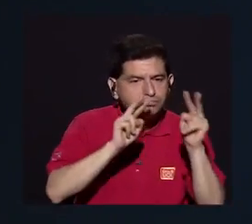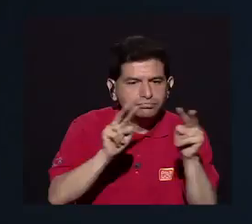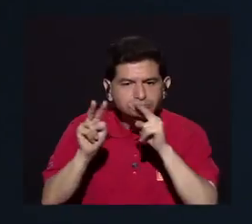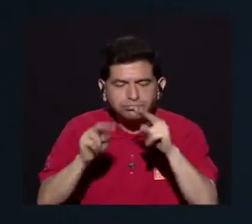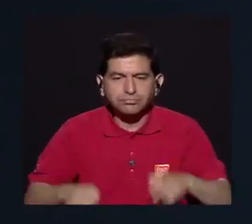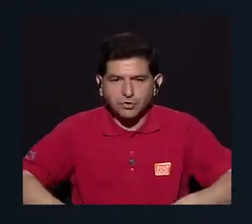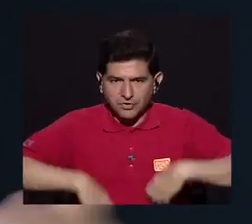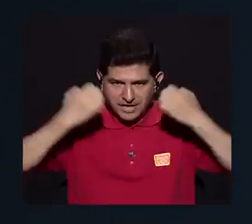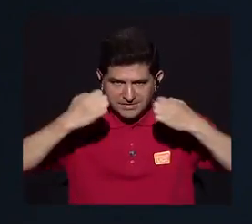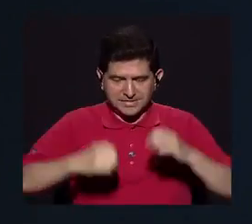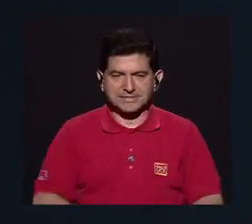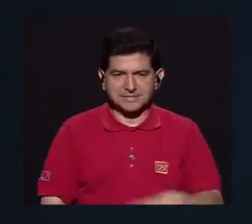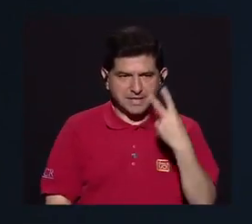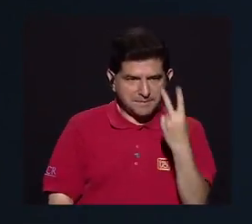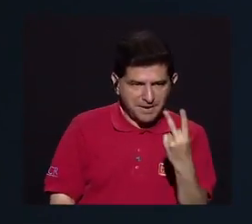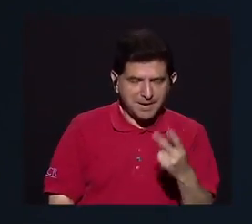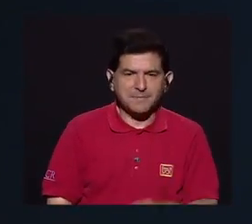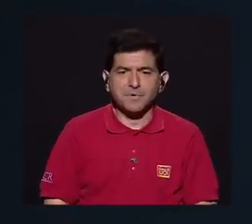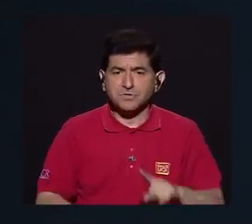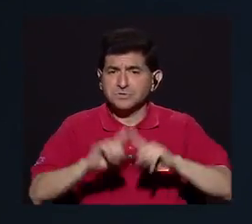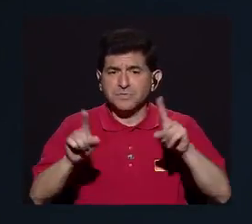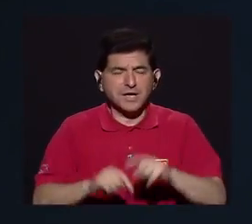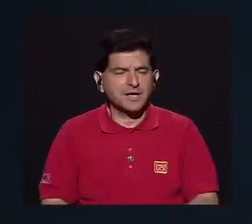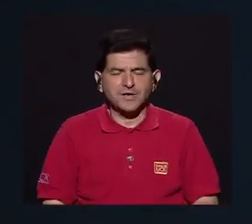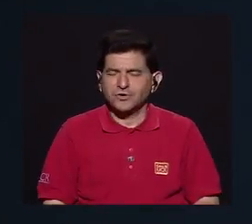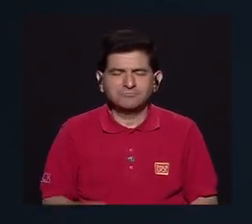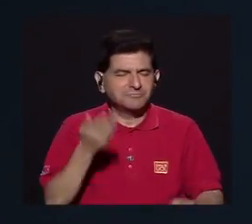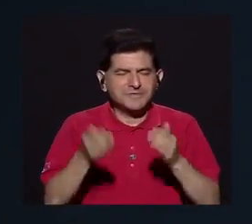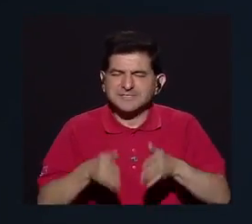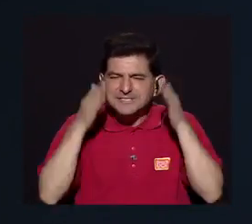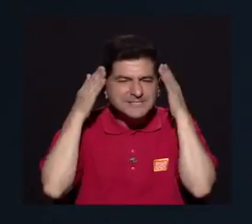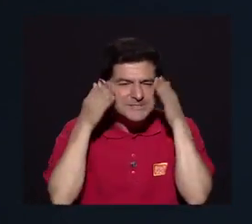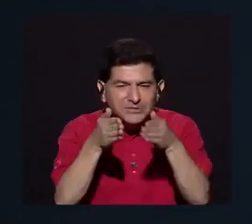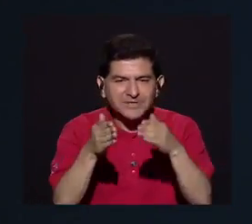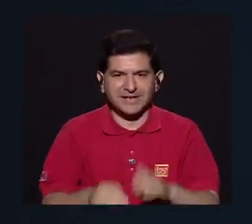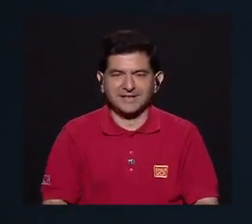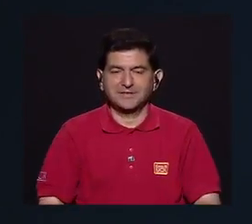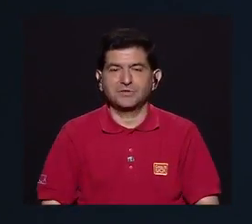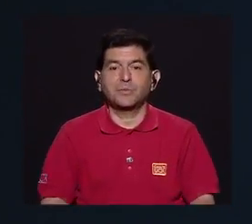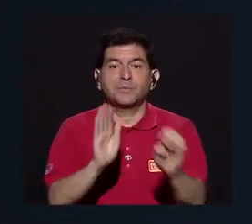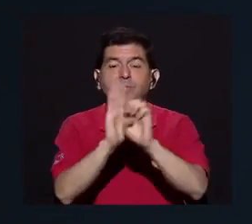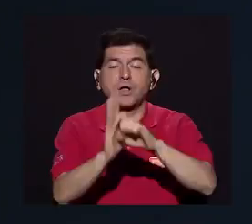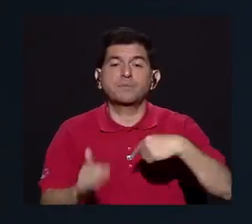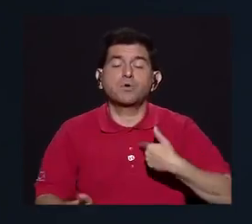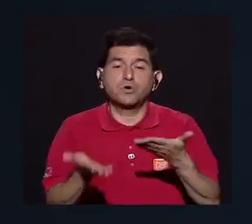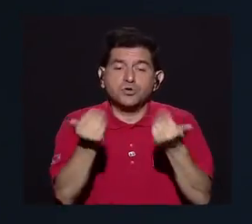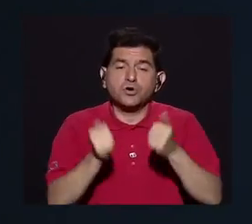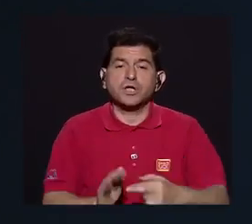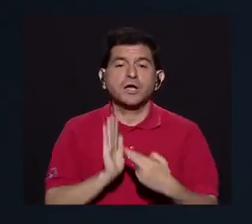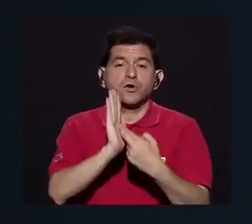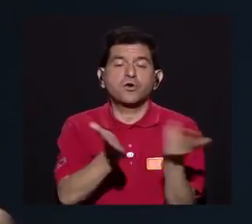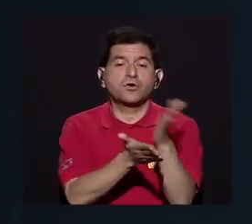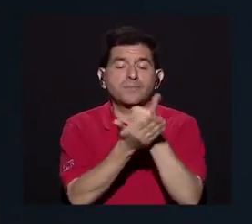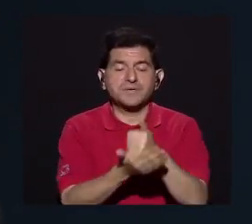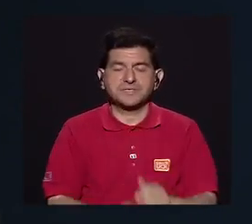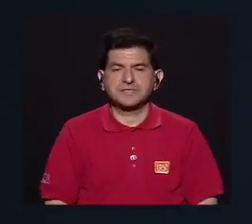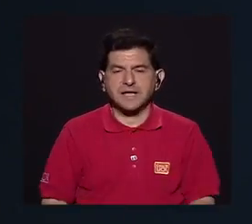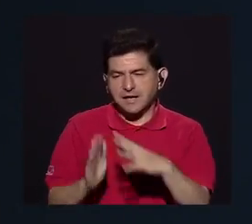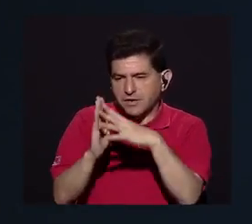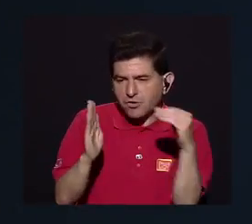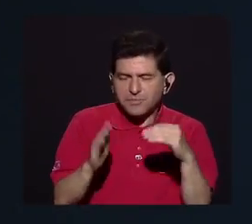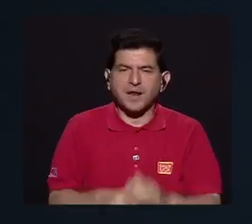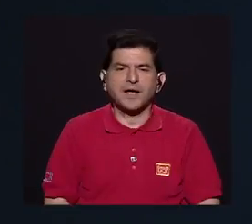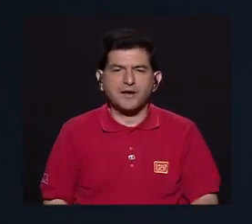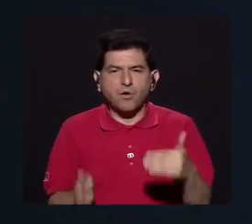observar lo existente. Vemos, miramos, pero no observamos, perdemos la observación. Y, por ejemplo, si yo quiero representar algo, imitar algo